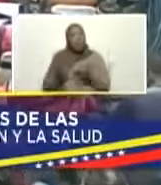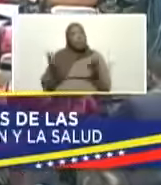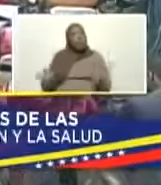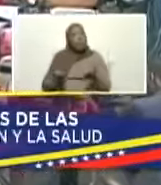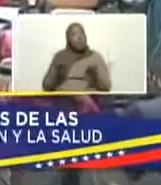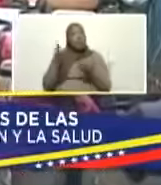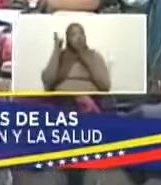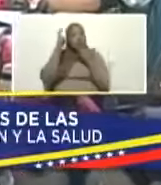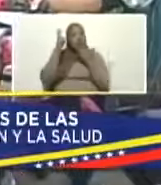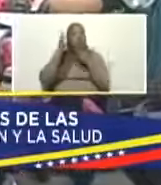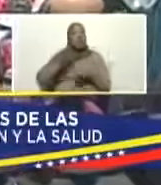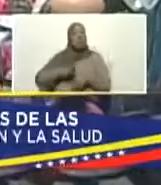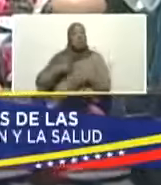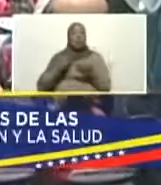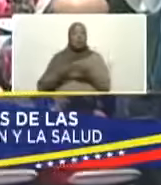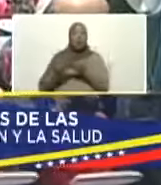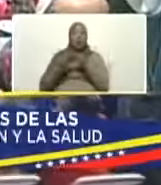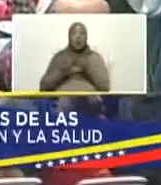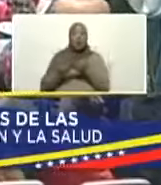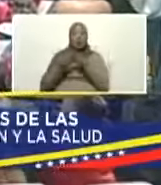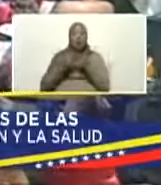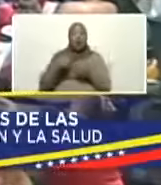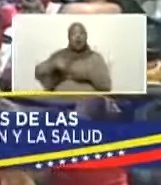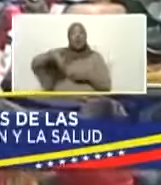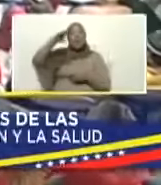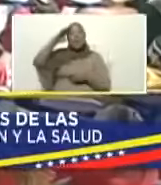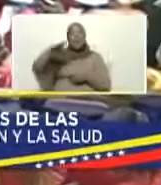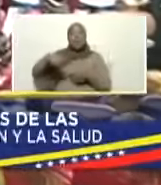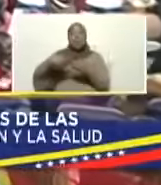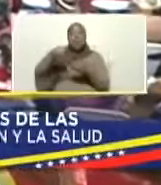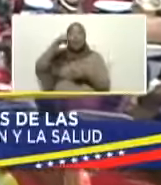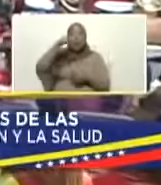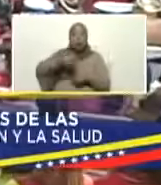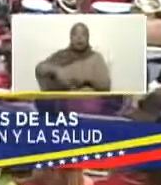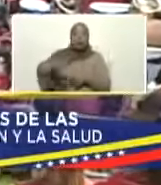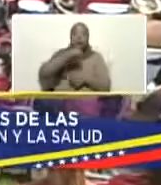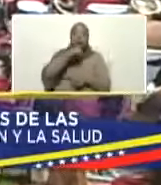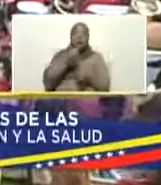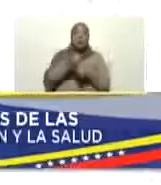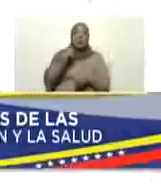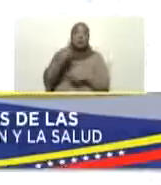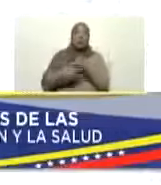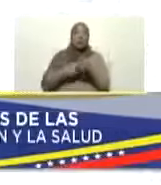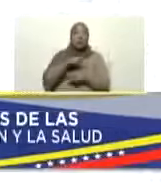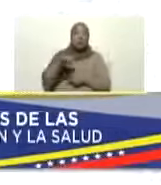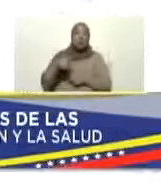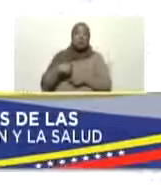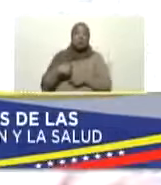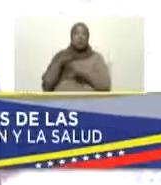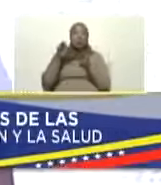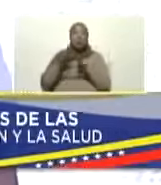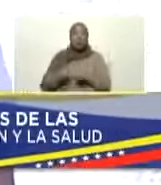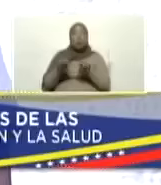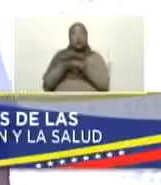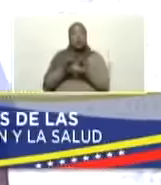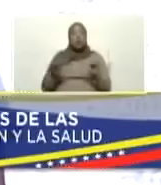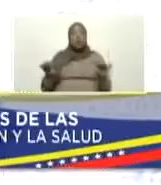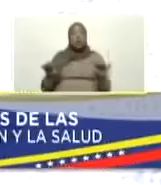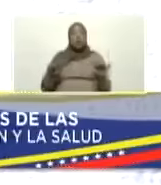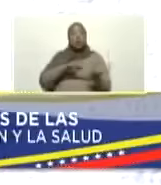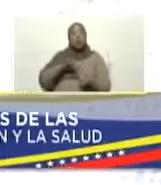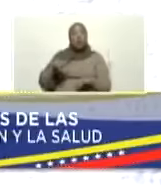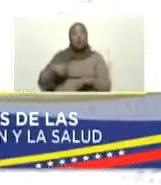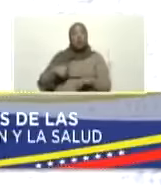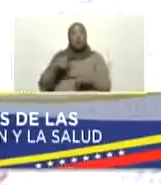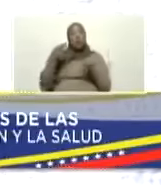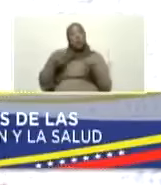que la Universidad Experimental Politécnica de la Fuerza Armada está abierta al pueblo, abierta a los guaraos, y que sigamos nuestra educación. Porque